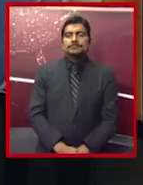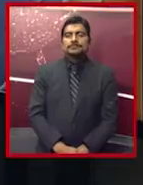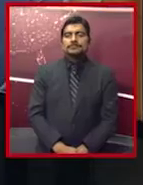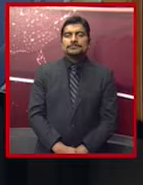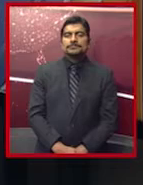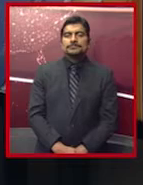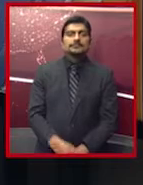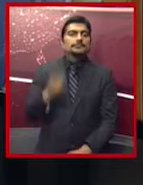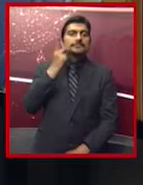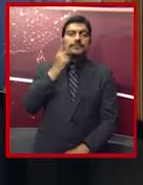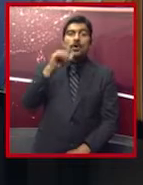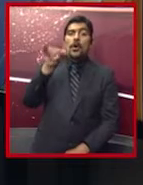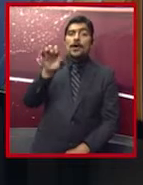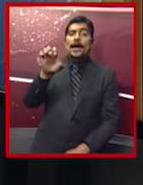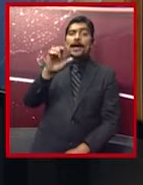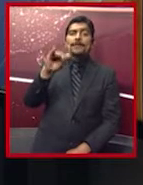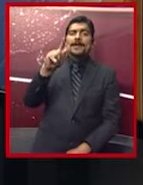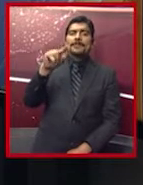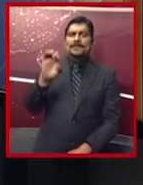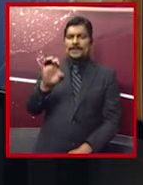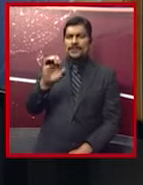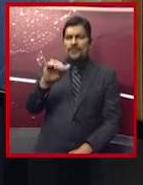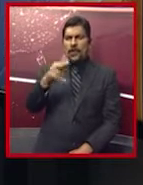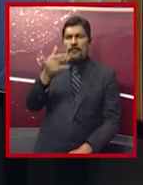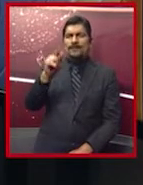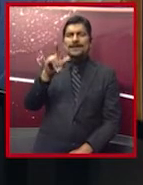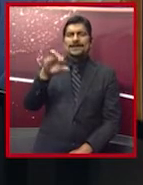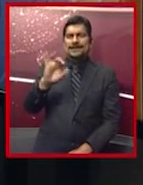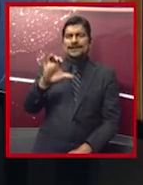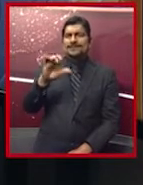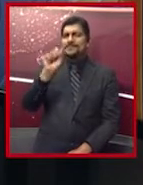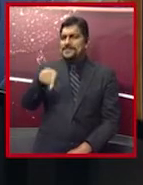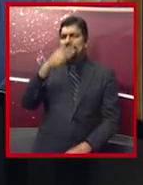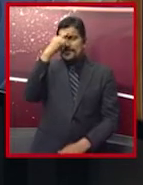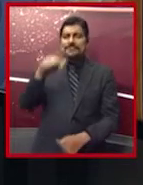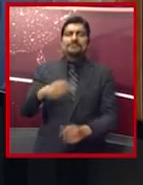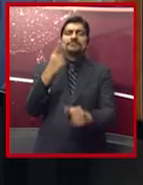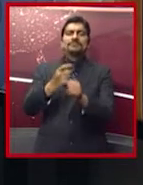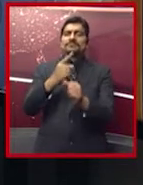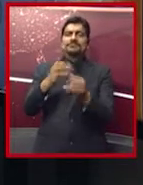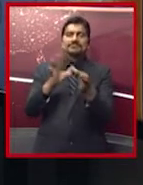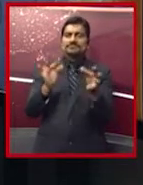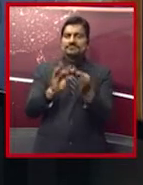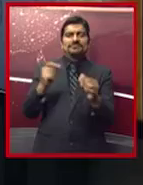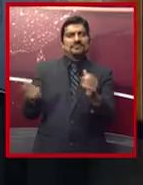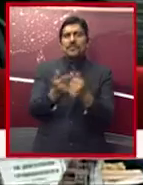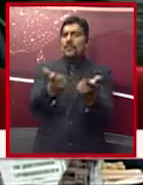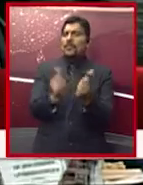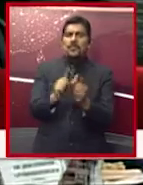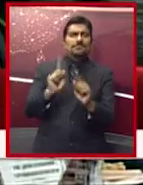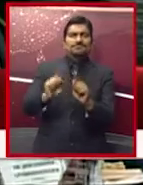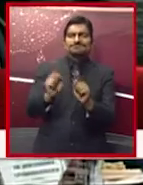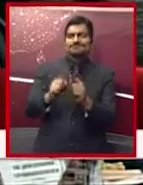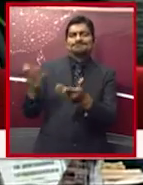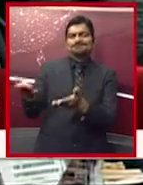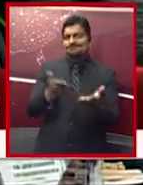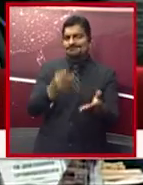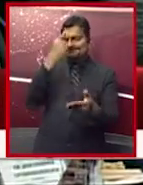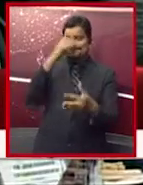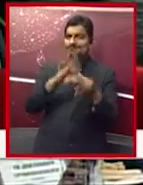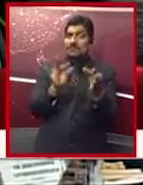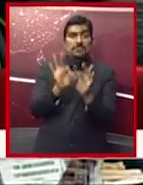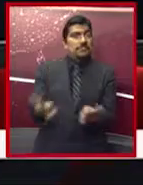El diputado José Clemente Castañeda Hofflich fue el primero en tomar la palabra durante los posicionamientos de los grupos parlamentarios. Destacó